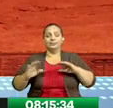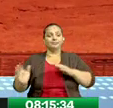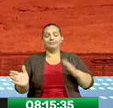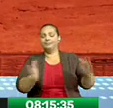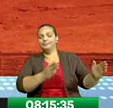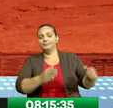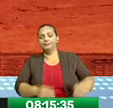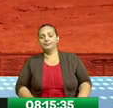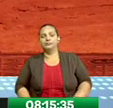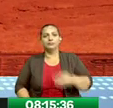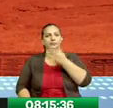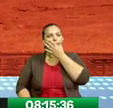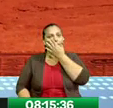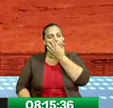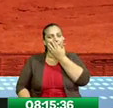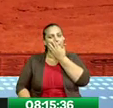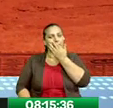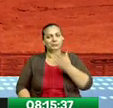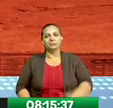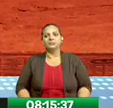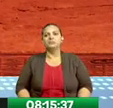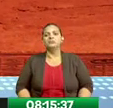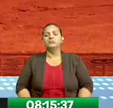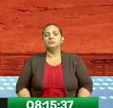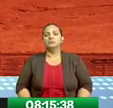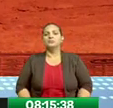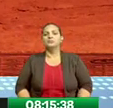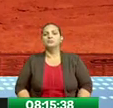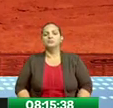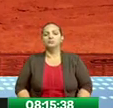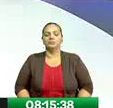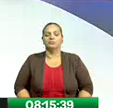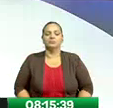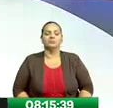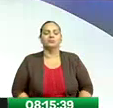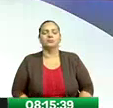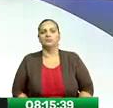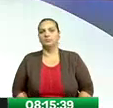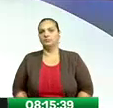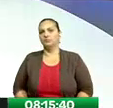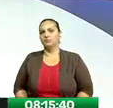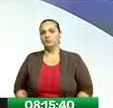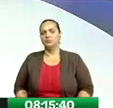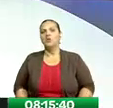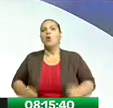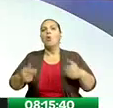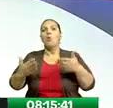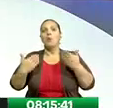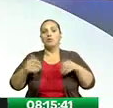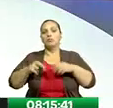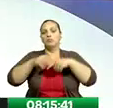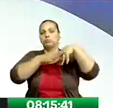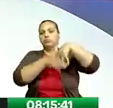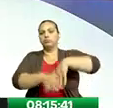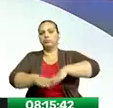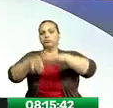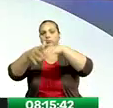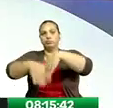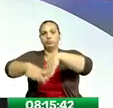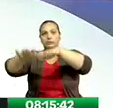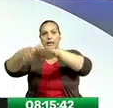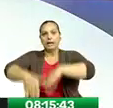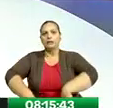de esa regula una supuesta banda de piratas que operaba en el golfo de guayaquil durante el procedimiento a cargo de la policía nacional fueron